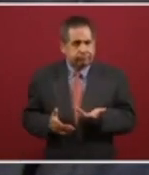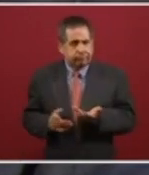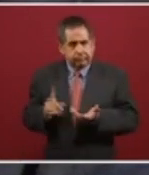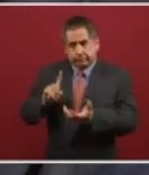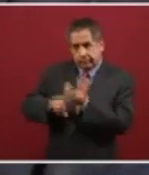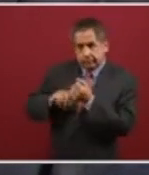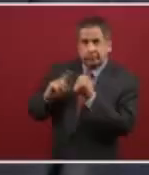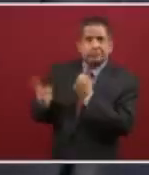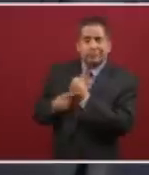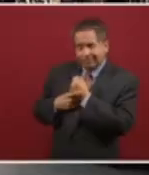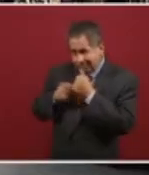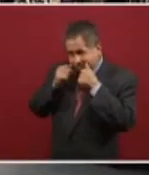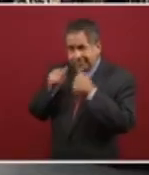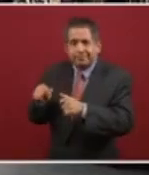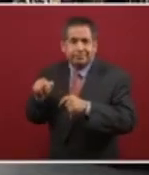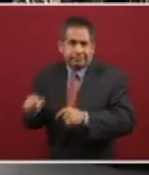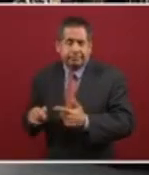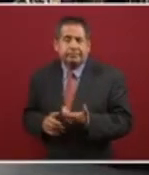Son cuestiones